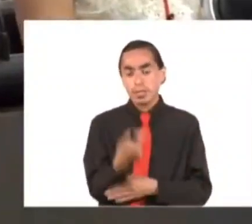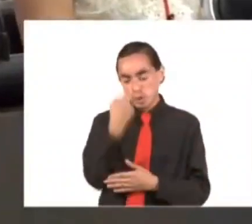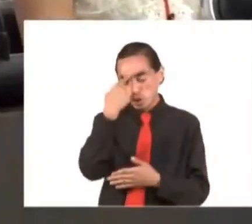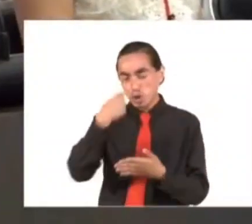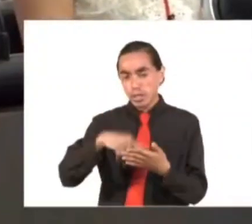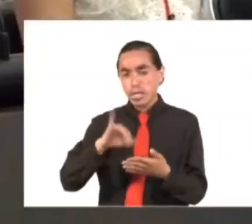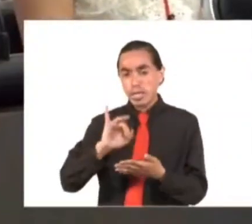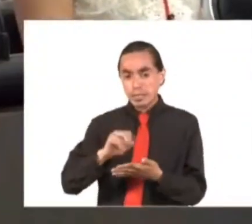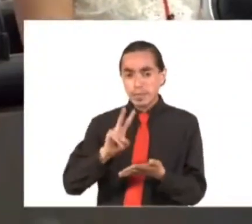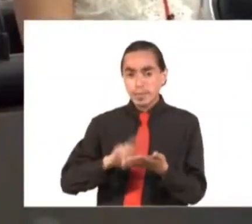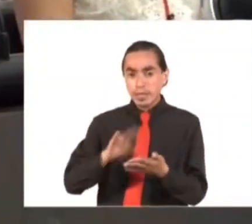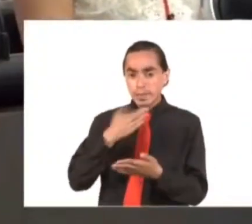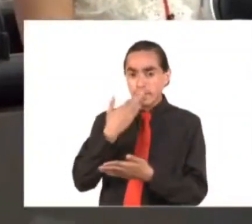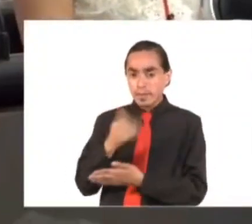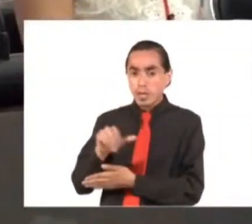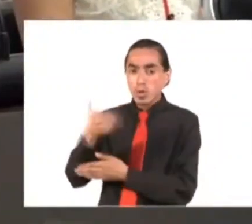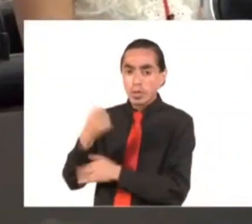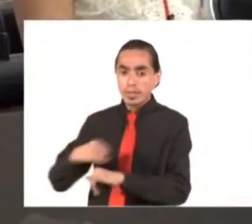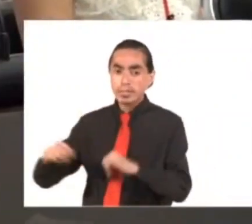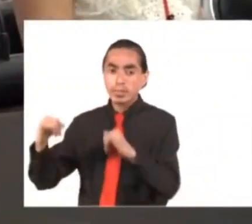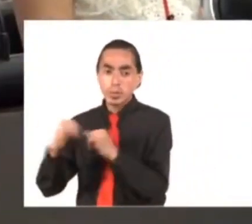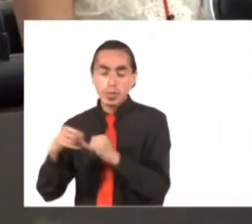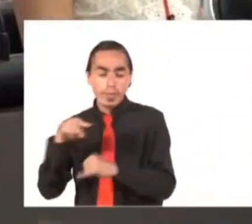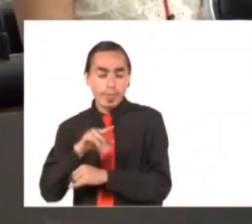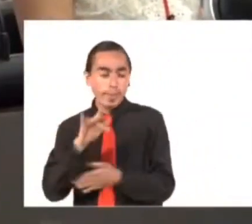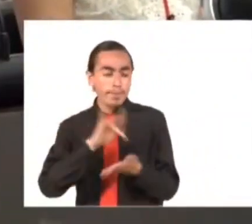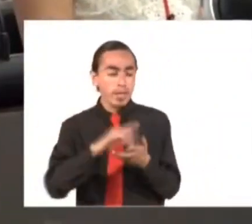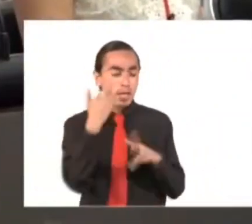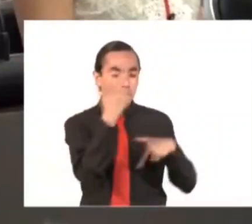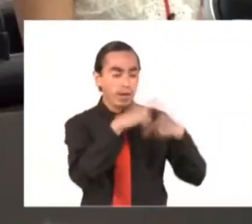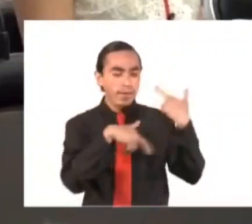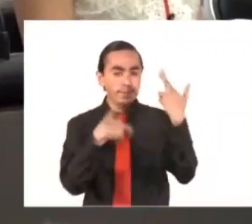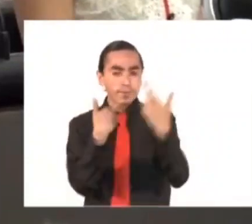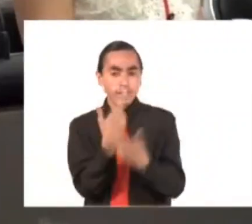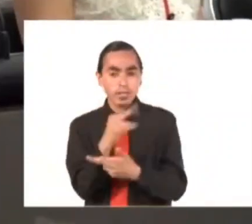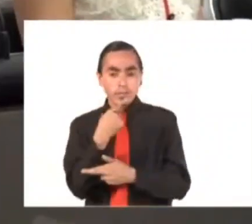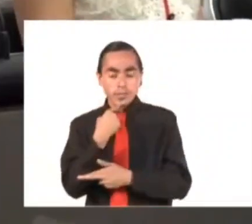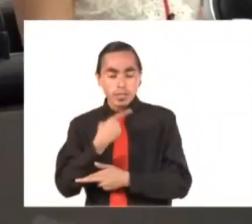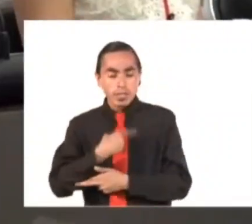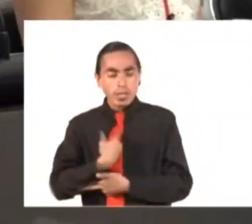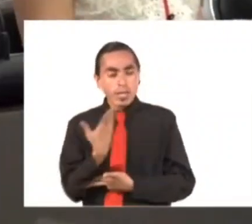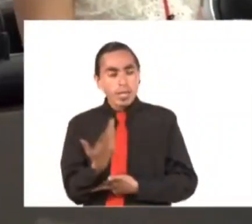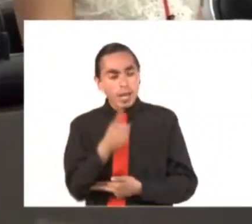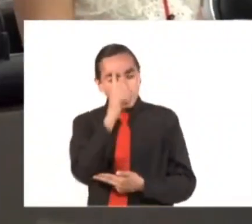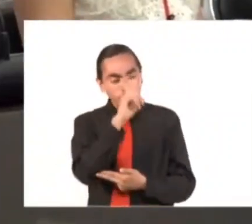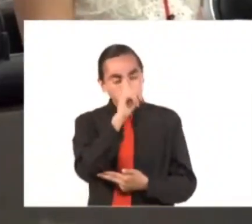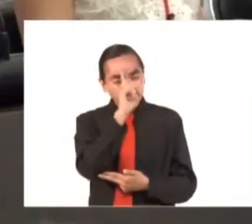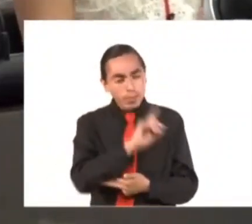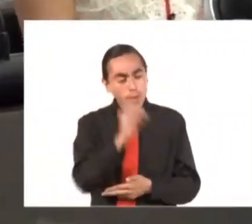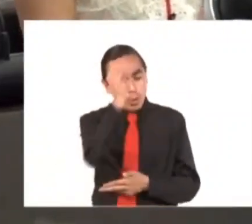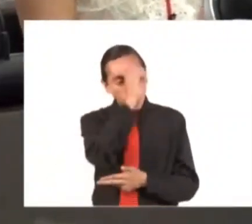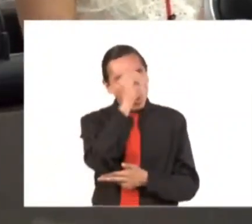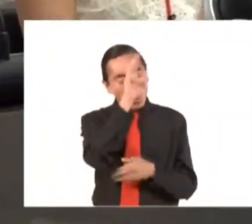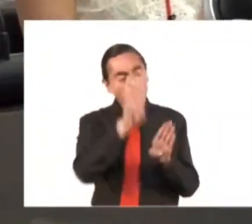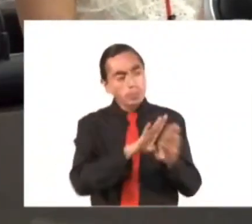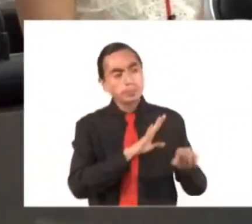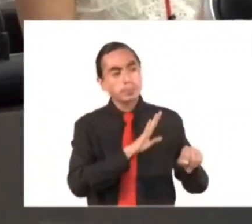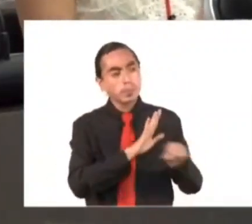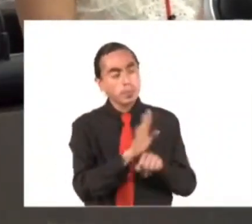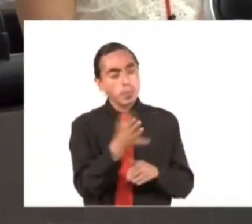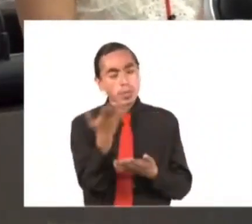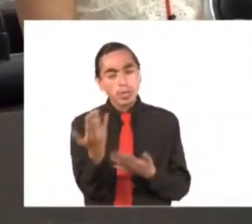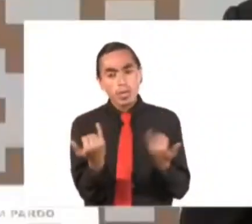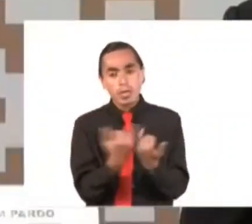el exterior se hiciera la evaluación de este programa y que se dijera qué sigue hacia adelante para la ciudad, cuáles son